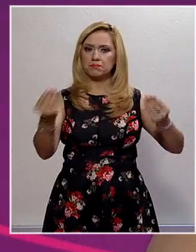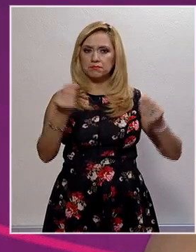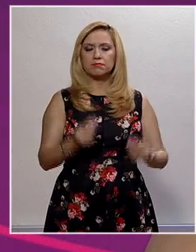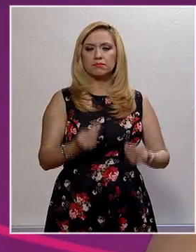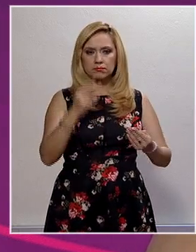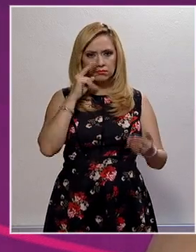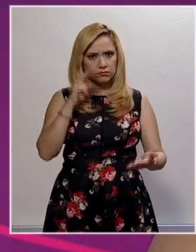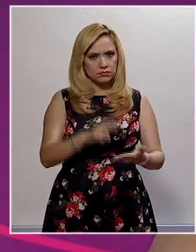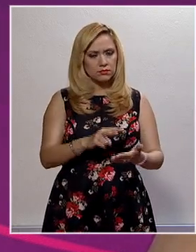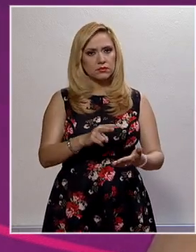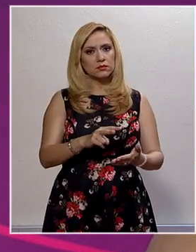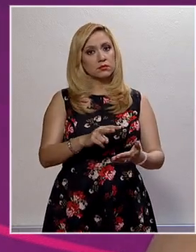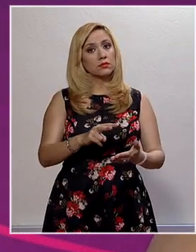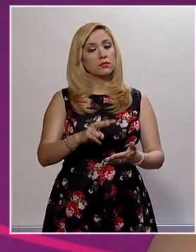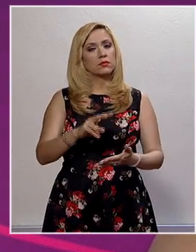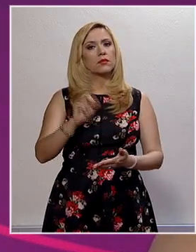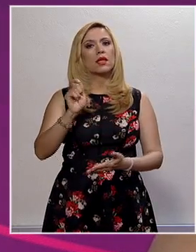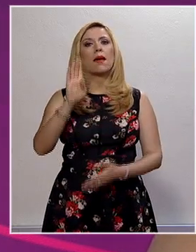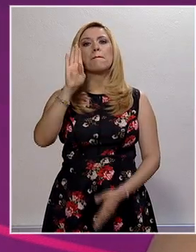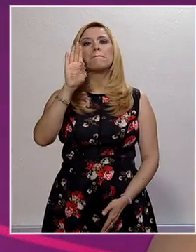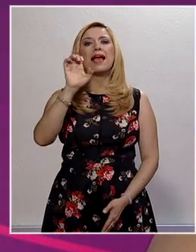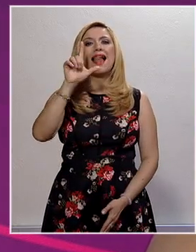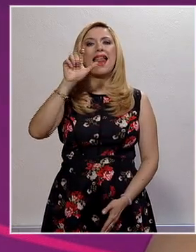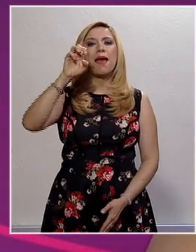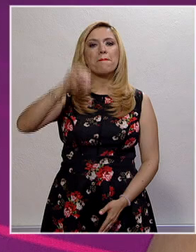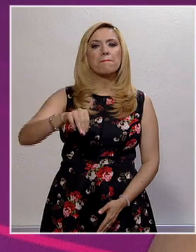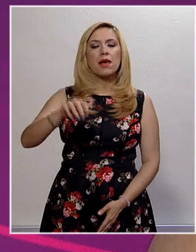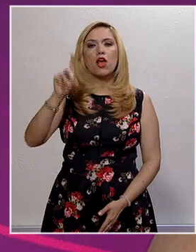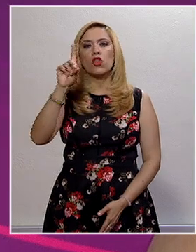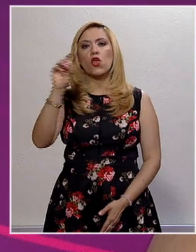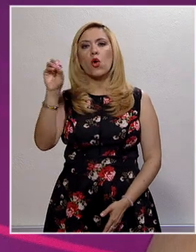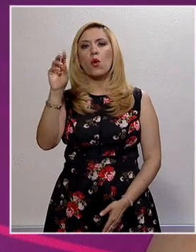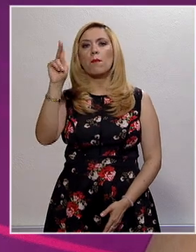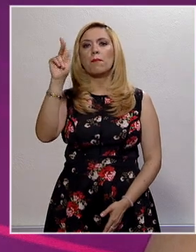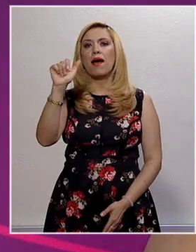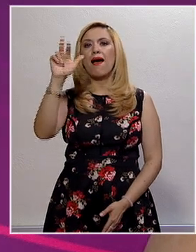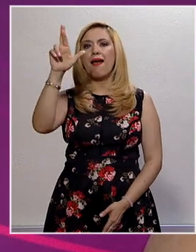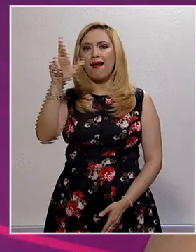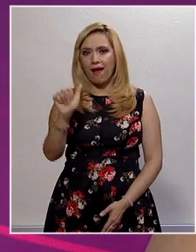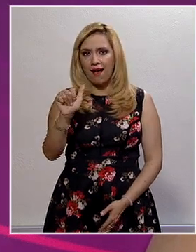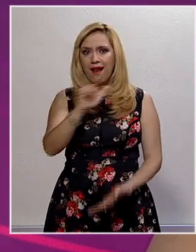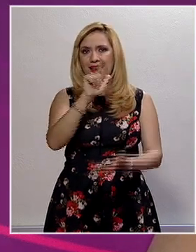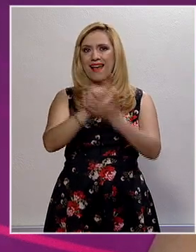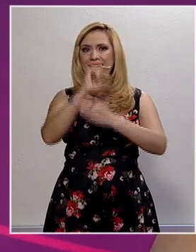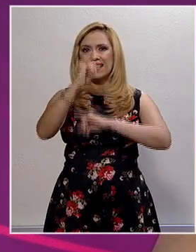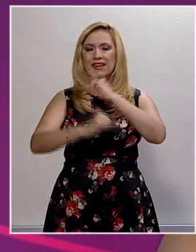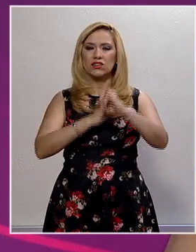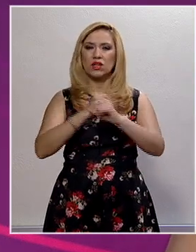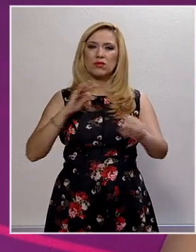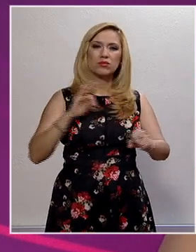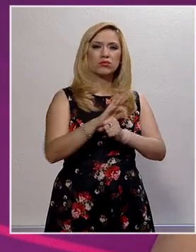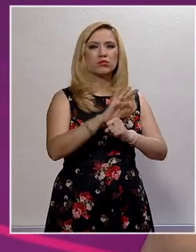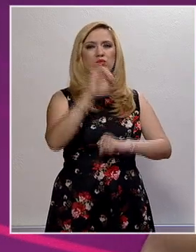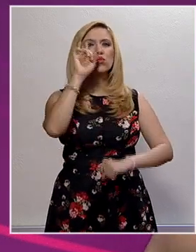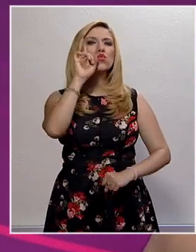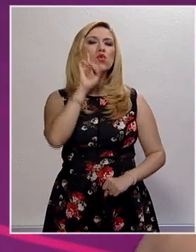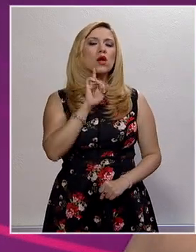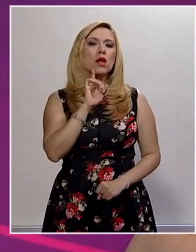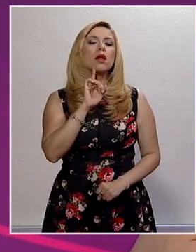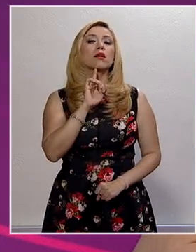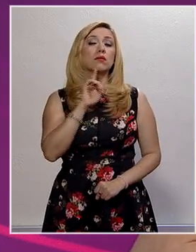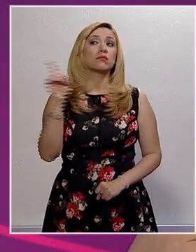de violaciones de la Convención de Belém do Pará. Y esto es muy importante porque le da la posibilidad a la Corte de